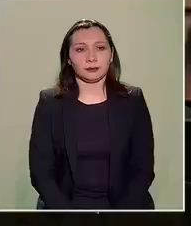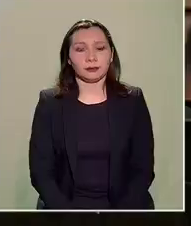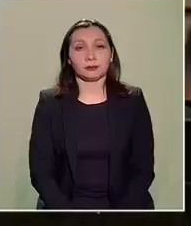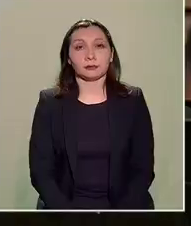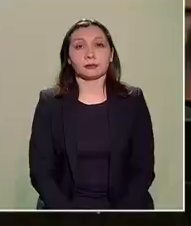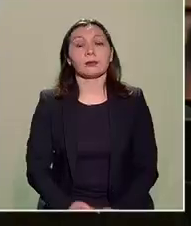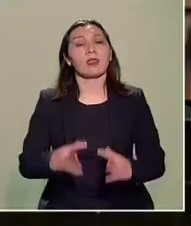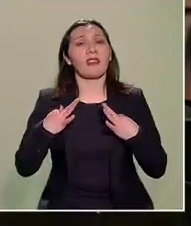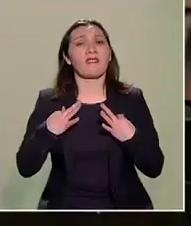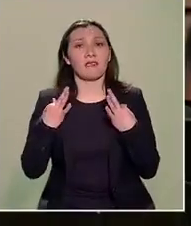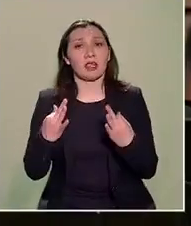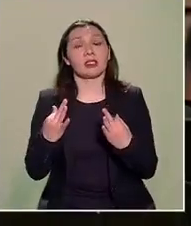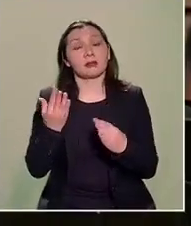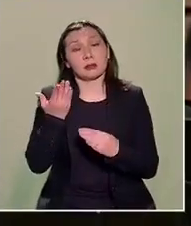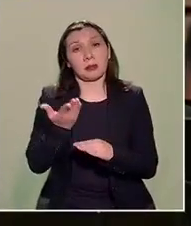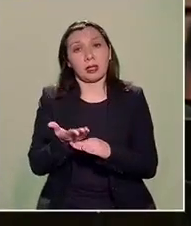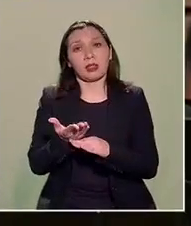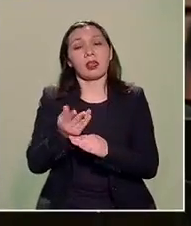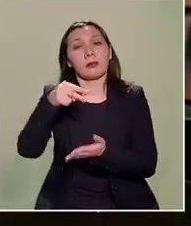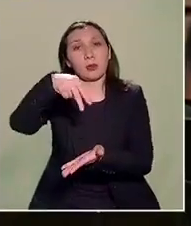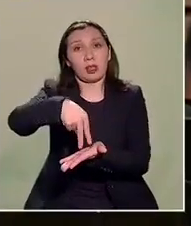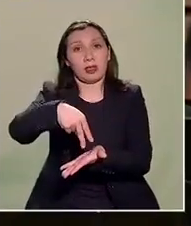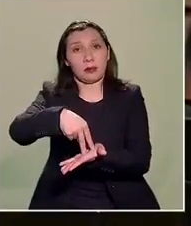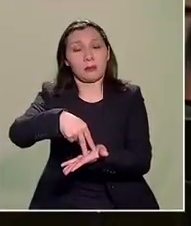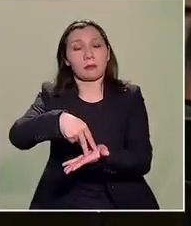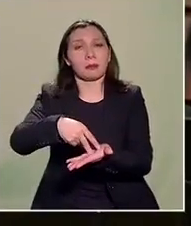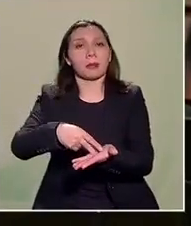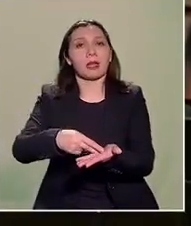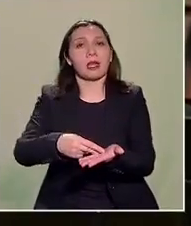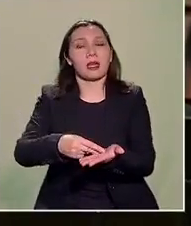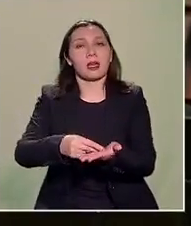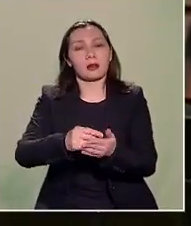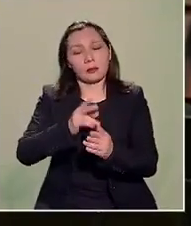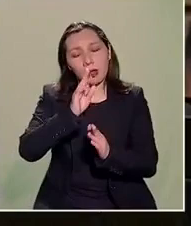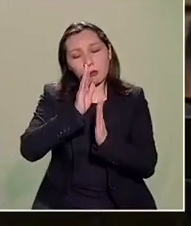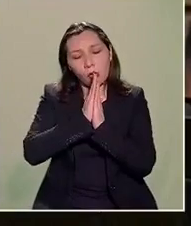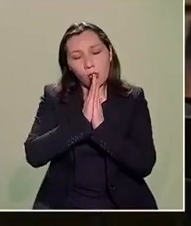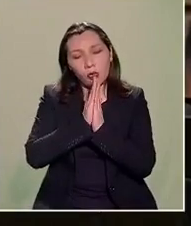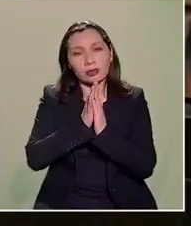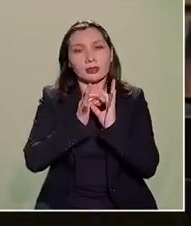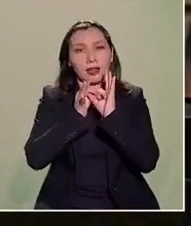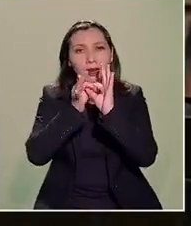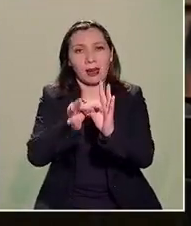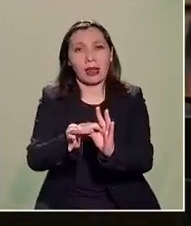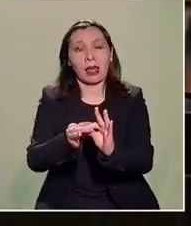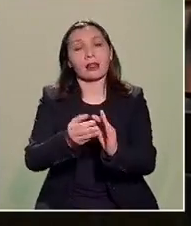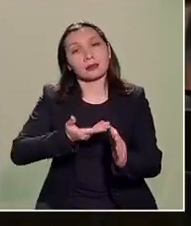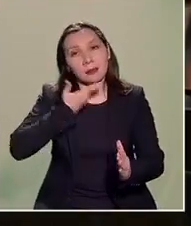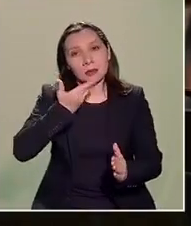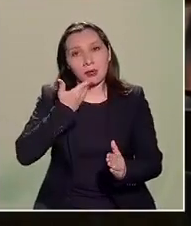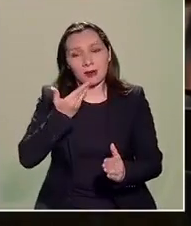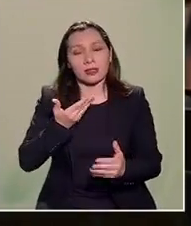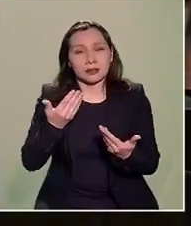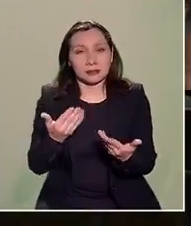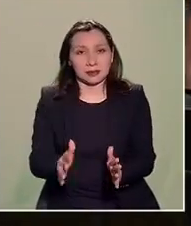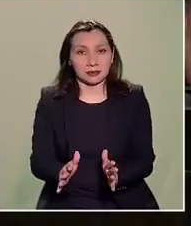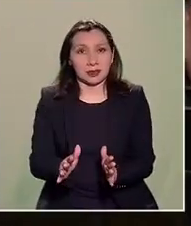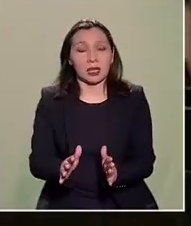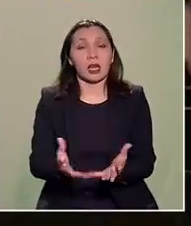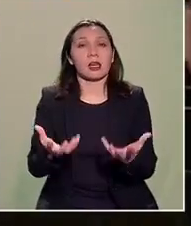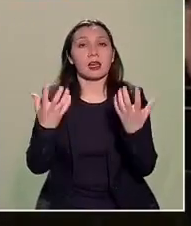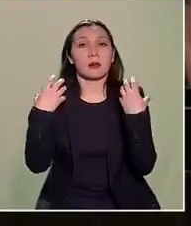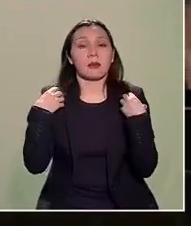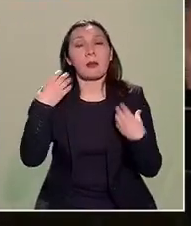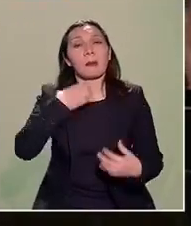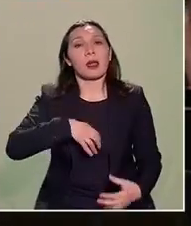voy a solicitarle que se pongan de pie para hacer una oración de acción de gracias por esta palabra que va a estar a